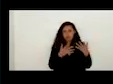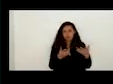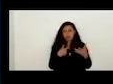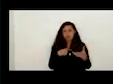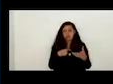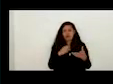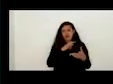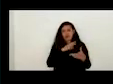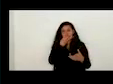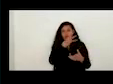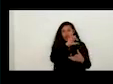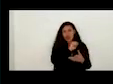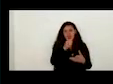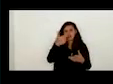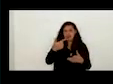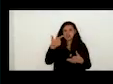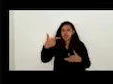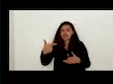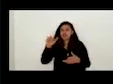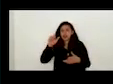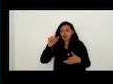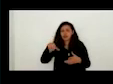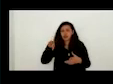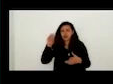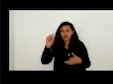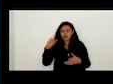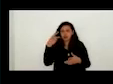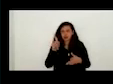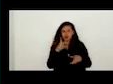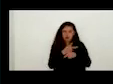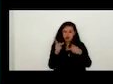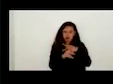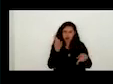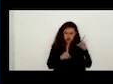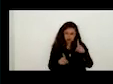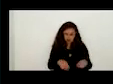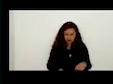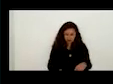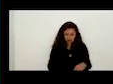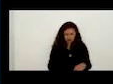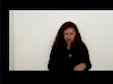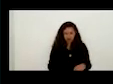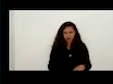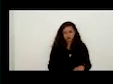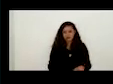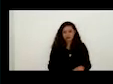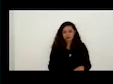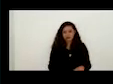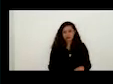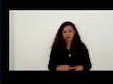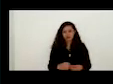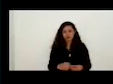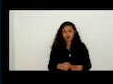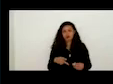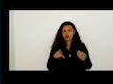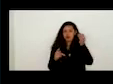hasta 7 gramos, dependiendo el tipo de producto, pero son una buena fuente de proteína. Por eso les mencionaba desde